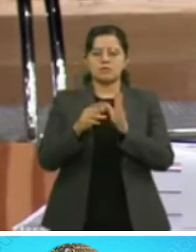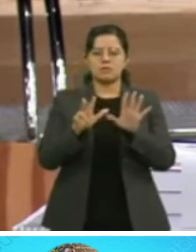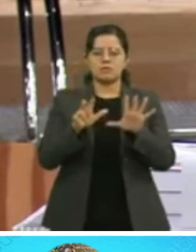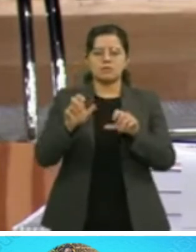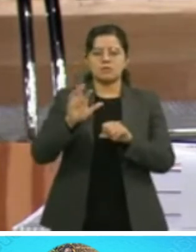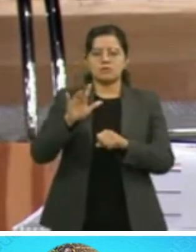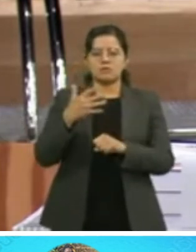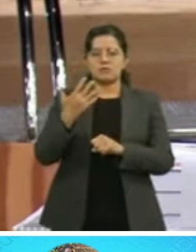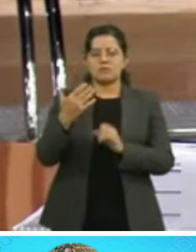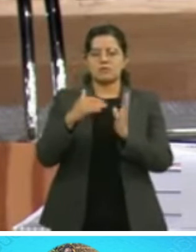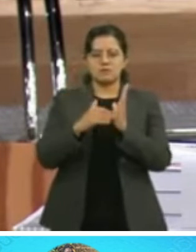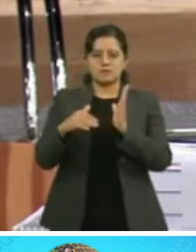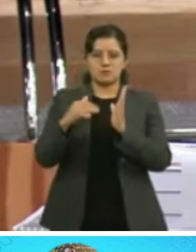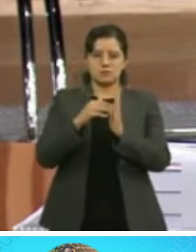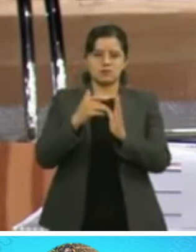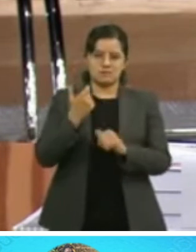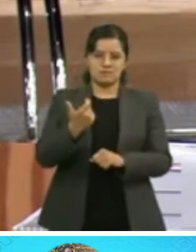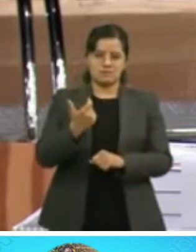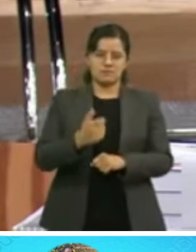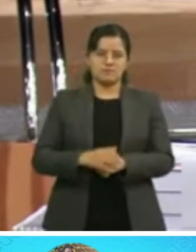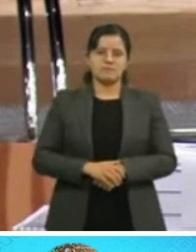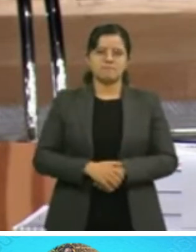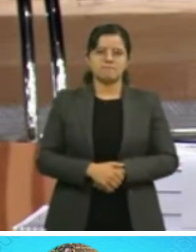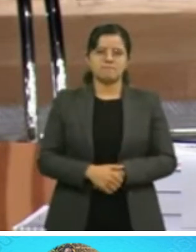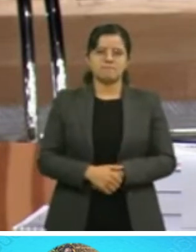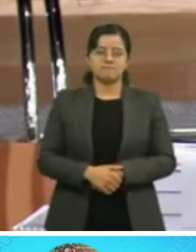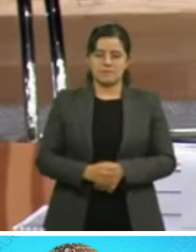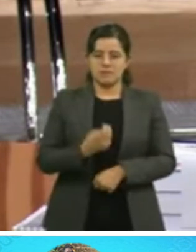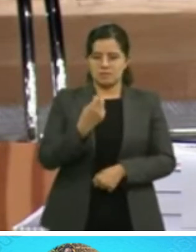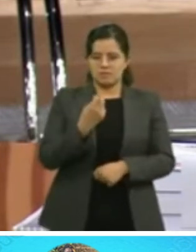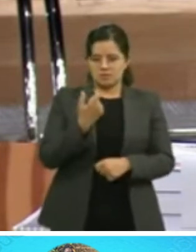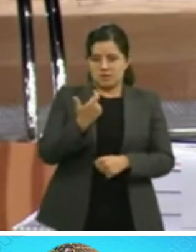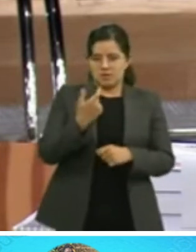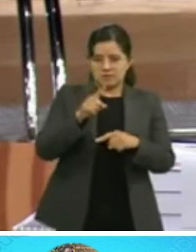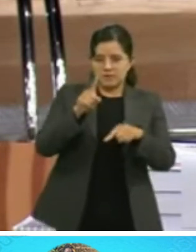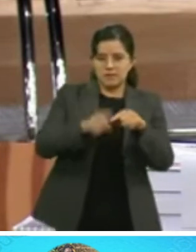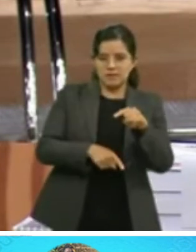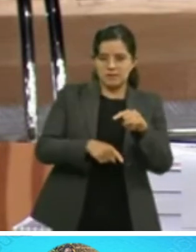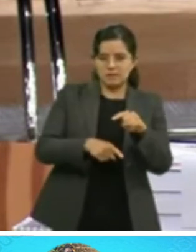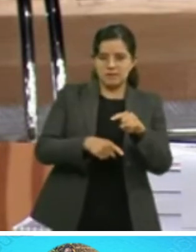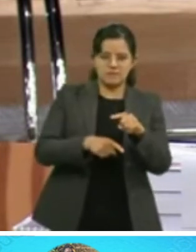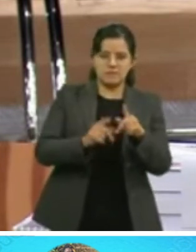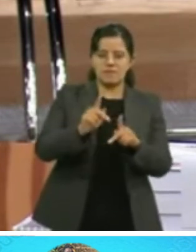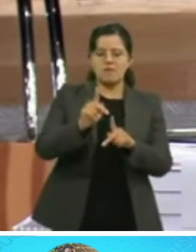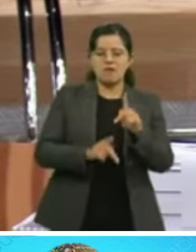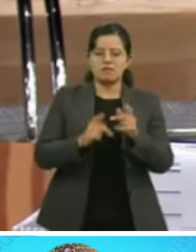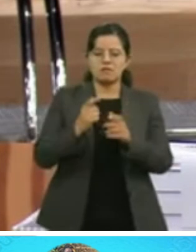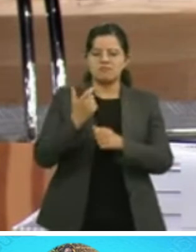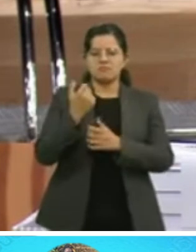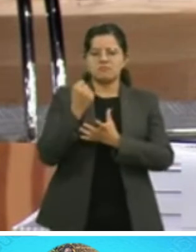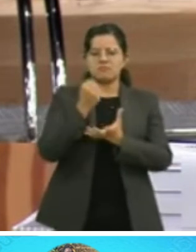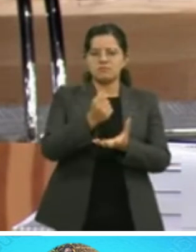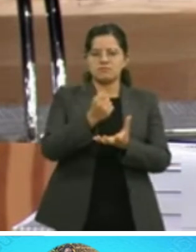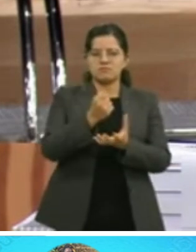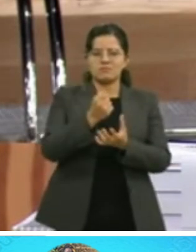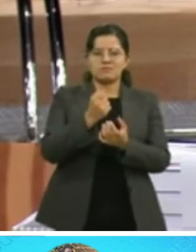8.855 millones de pesos. Este recorte inevitablemente afecta a